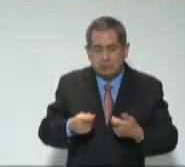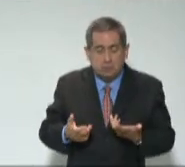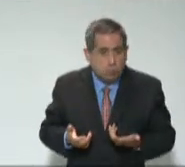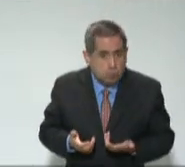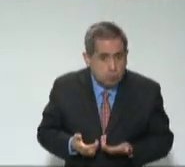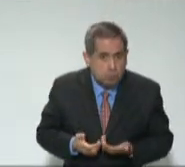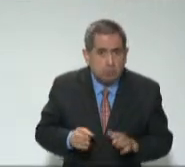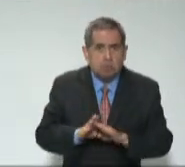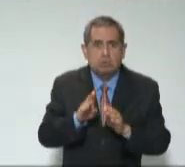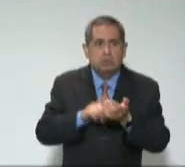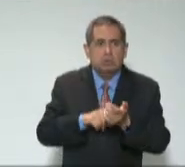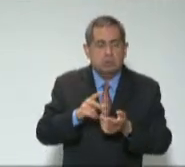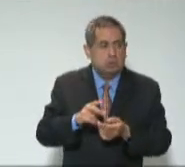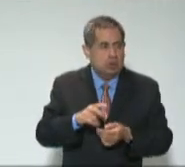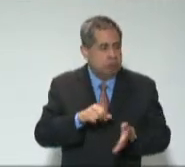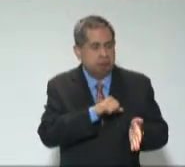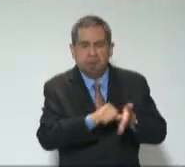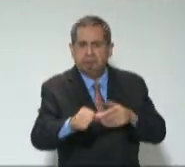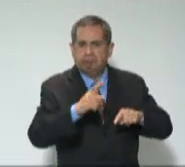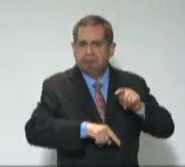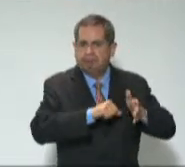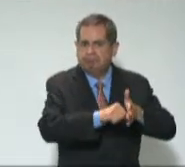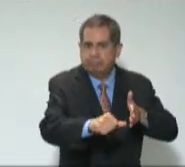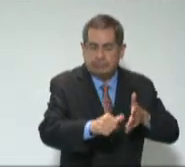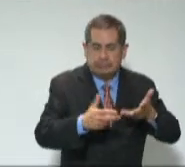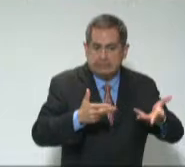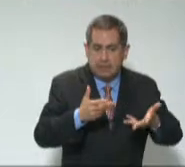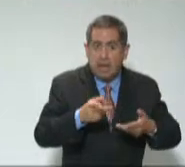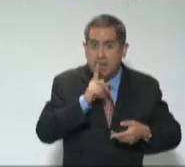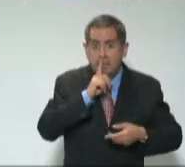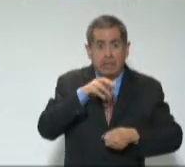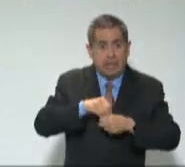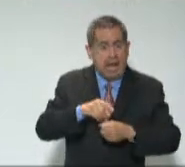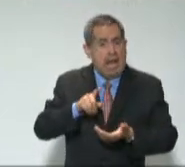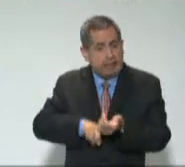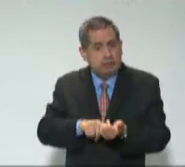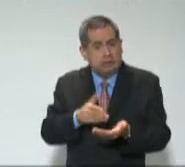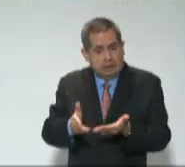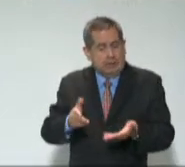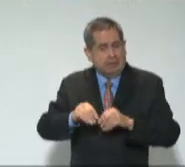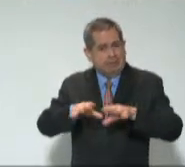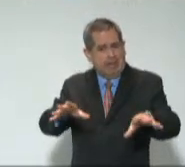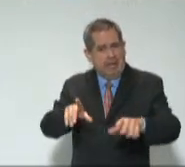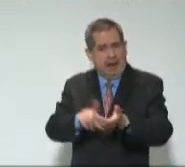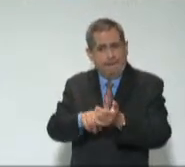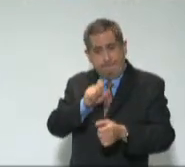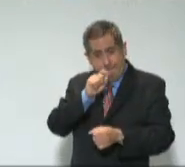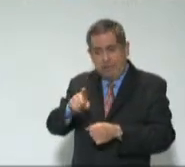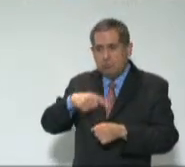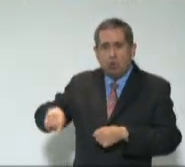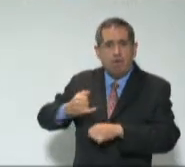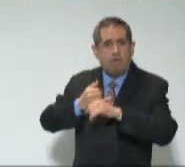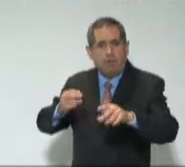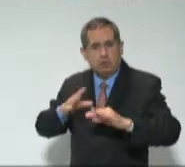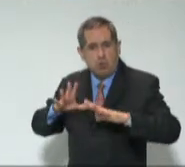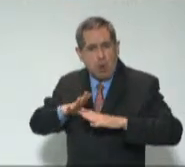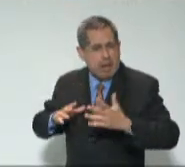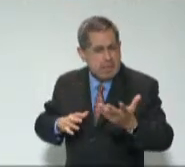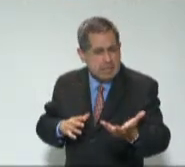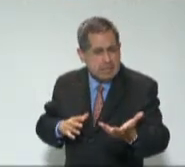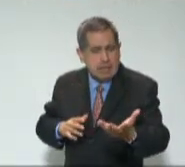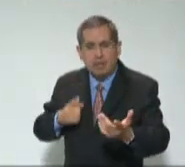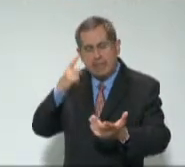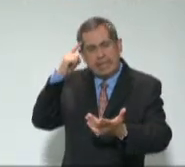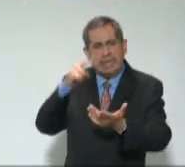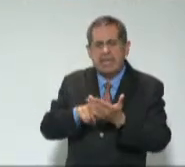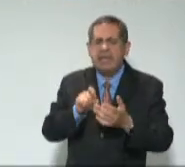situación de inhabilitación de eso ya no se Comenta Y eso es parte de la misma desinformación y creo que abre